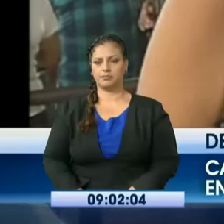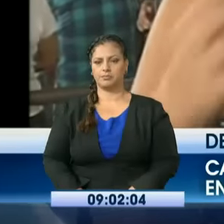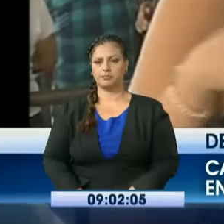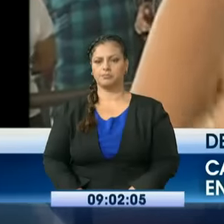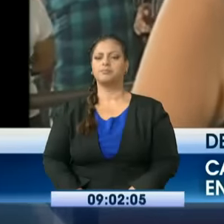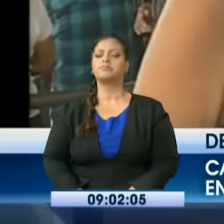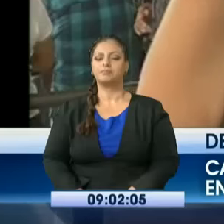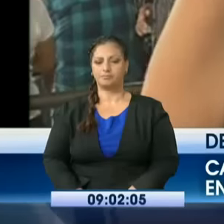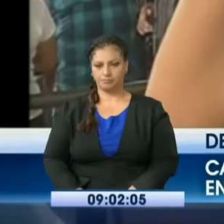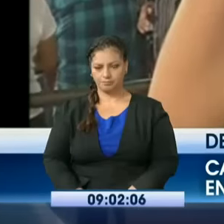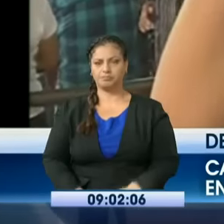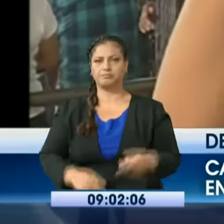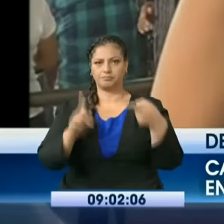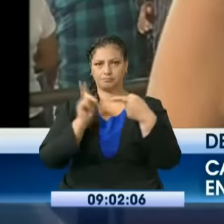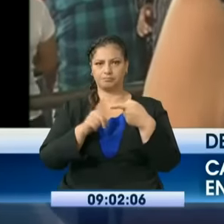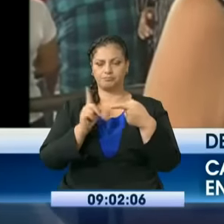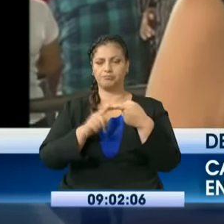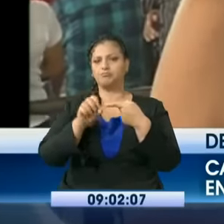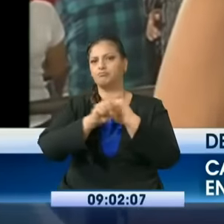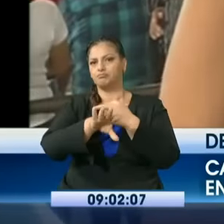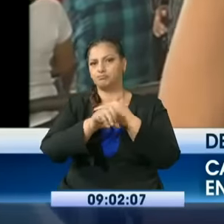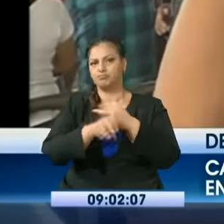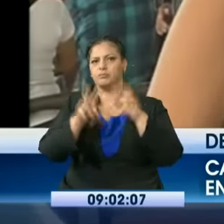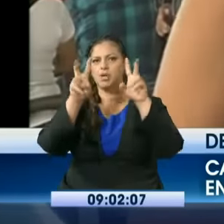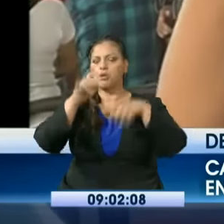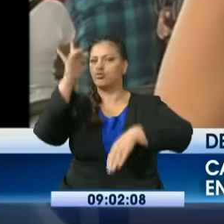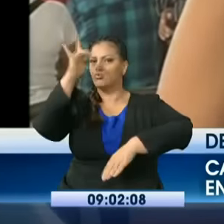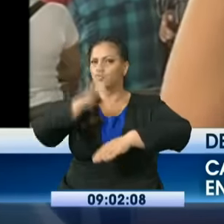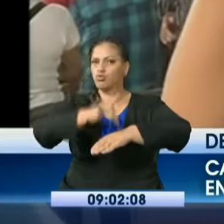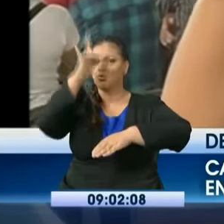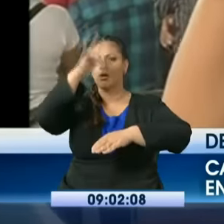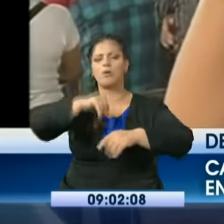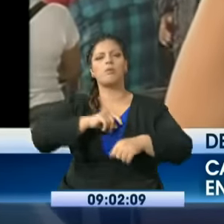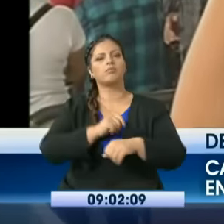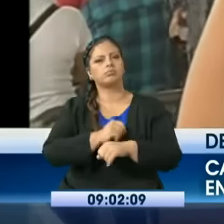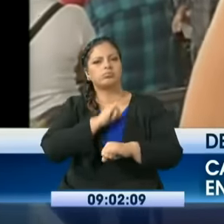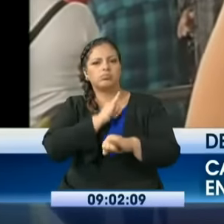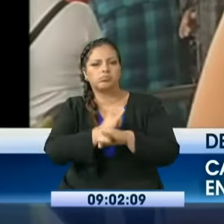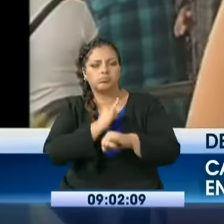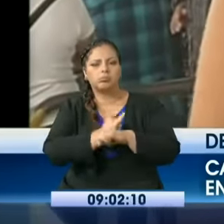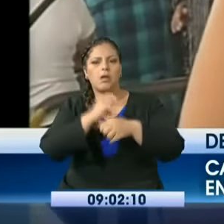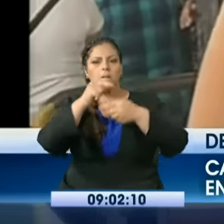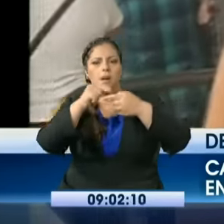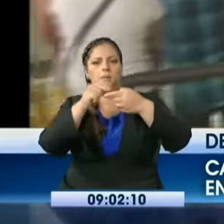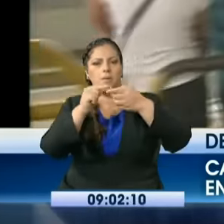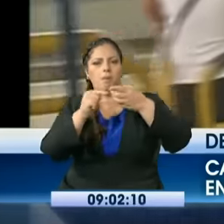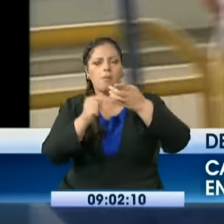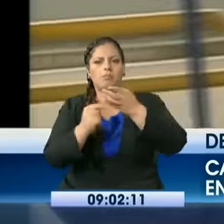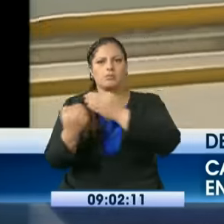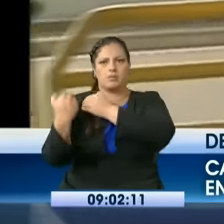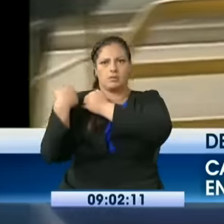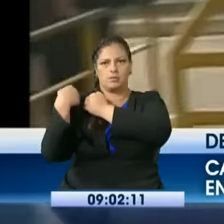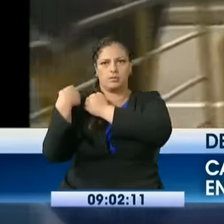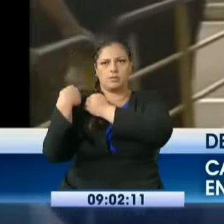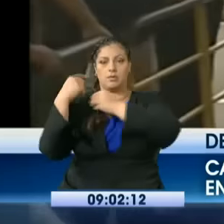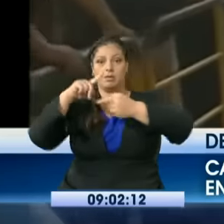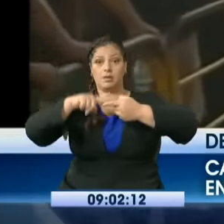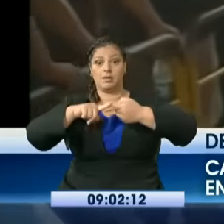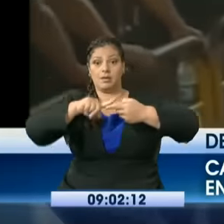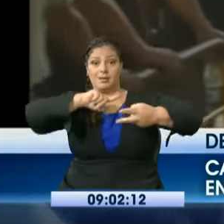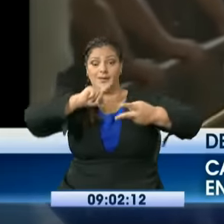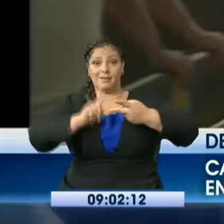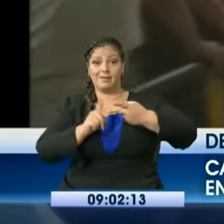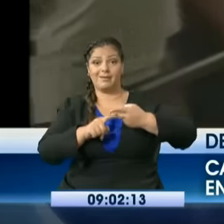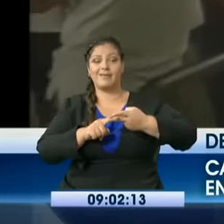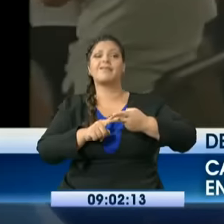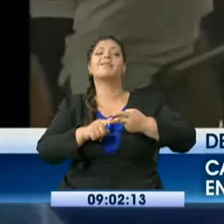estamos incorporándola a la nuestra para ir a los colegios respectivos también con este mensaje y que sepan